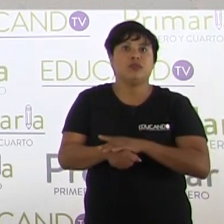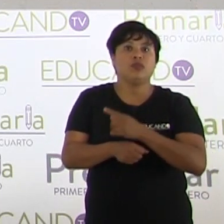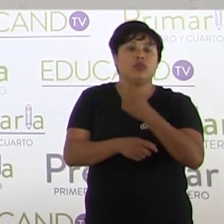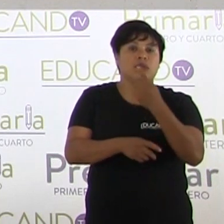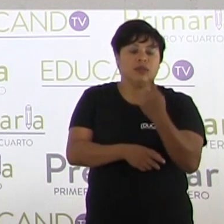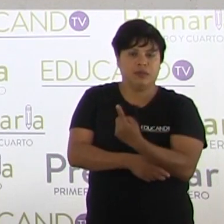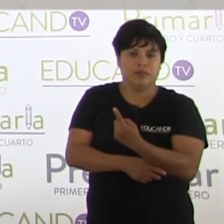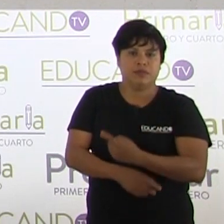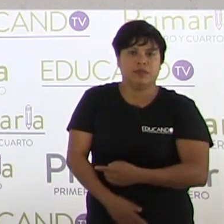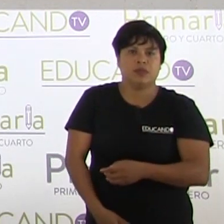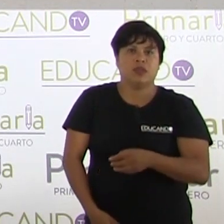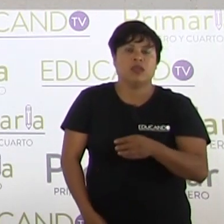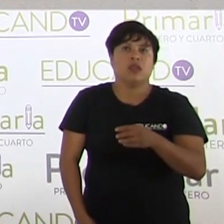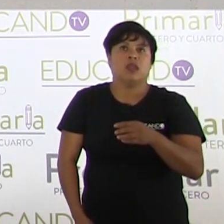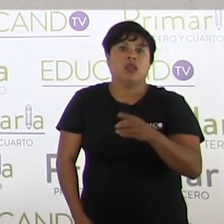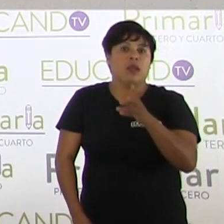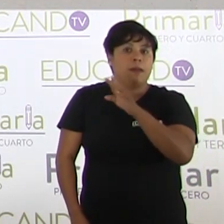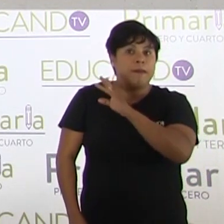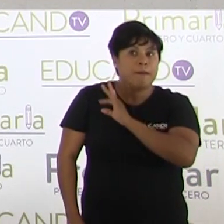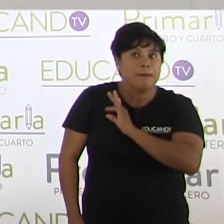porque van a emplear